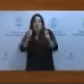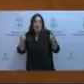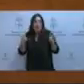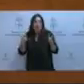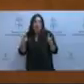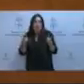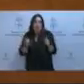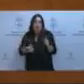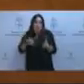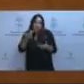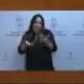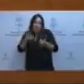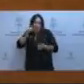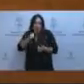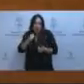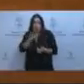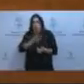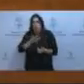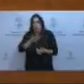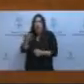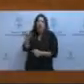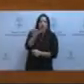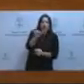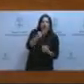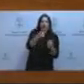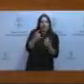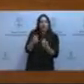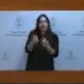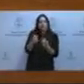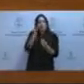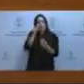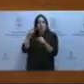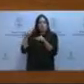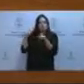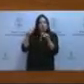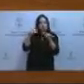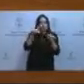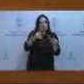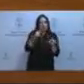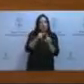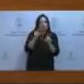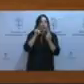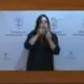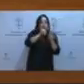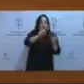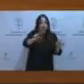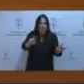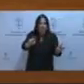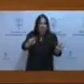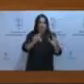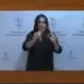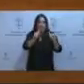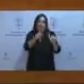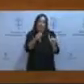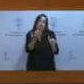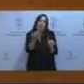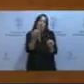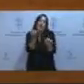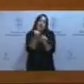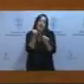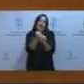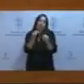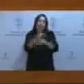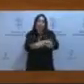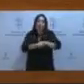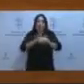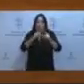hoy, mientras que en otros puntos, por ejemplo, de Occidente, lo que necesitamos es que empiecen a ir turistas para que empiecen a verlos. Y esto debería ser la labor que debería hacer el Gobierno de Asturias y